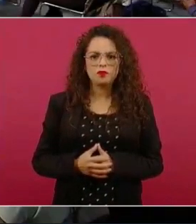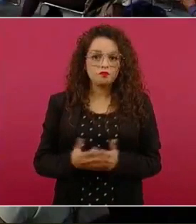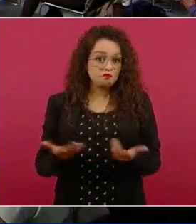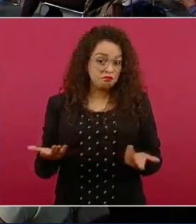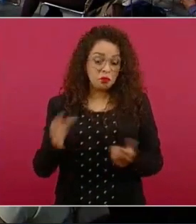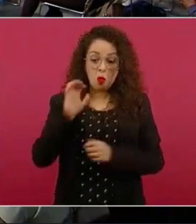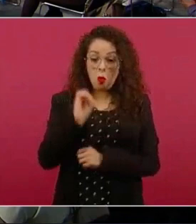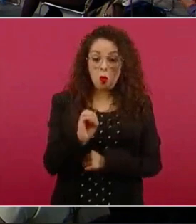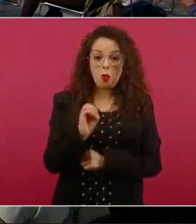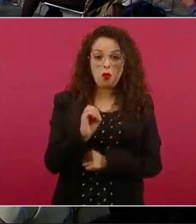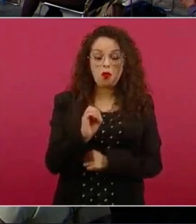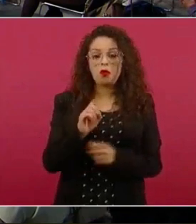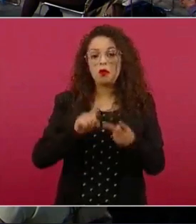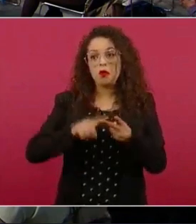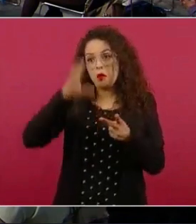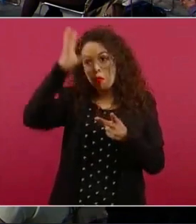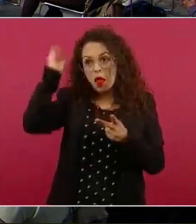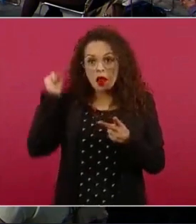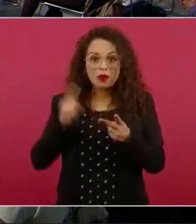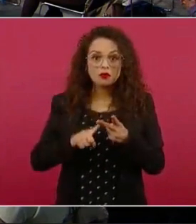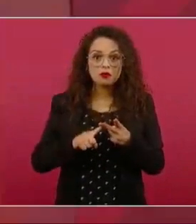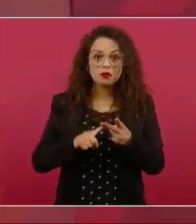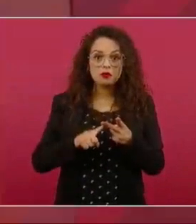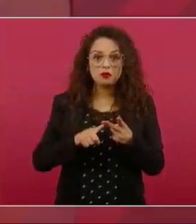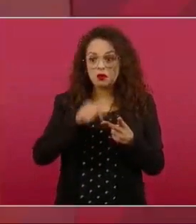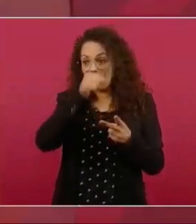O Morelos, o Juárez,